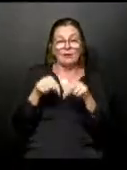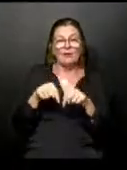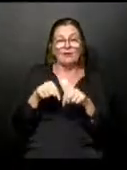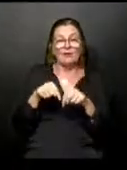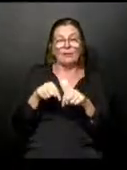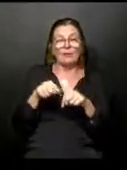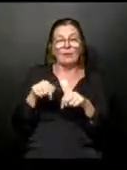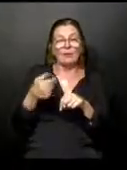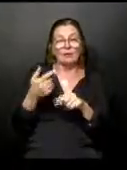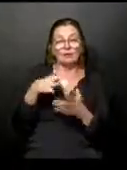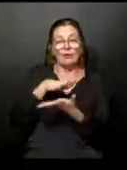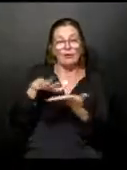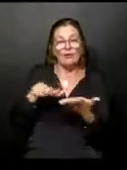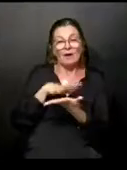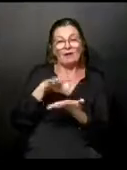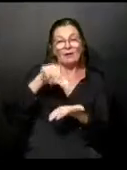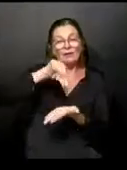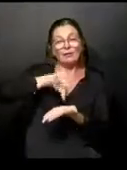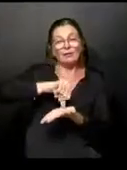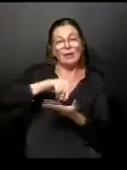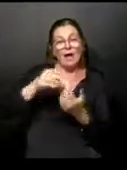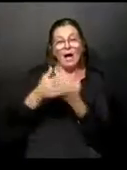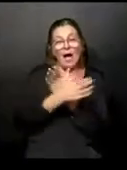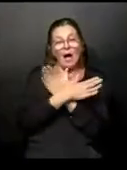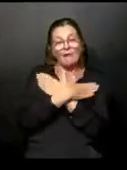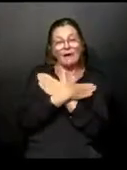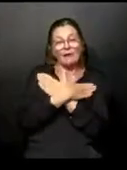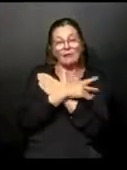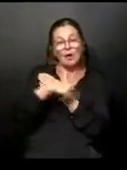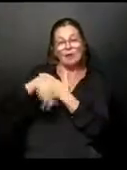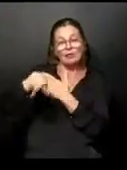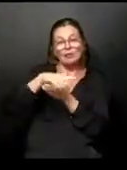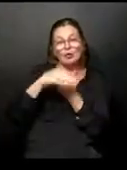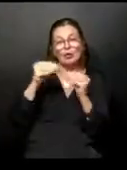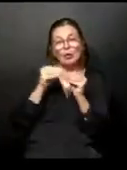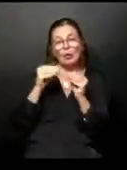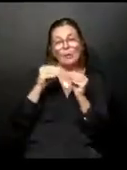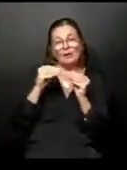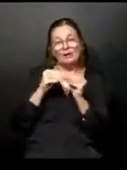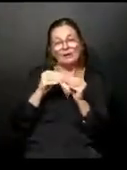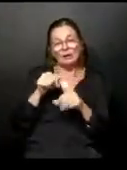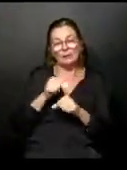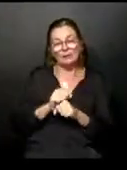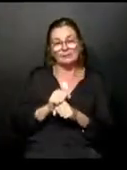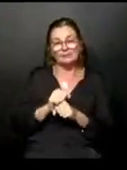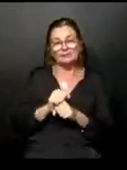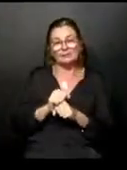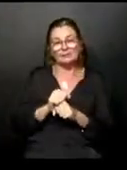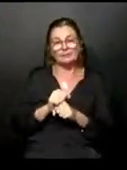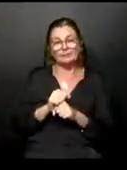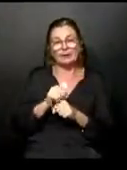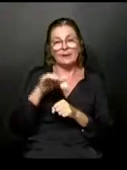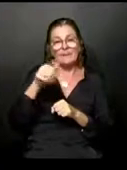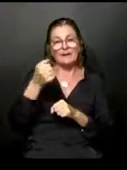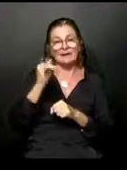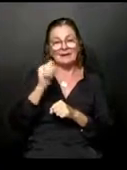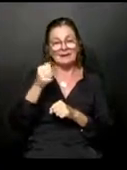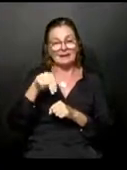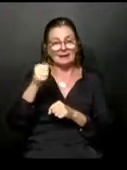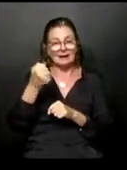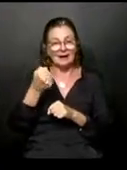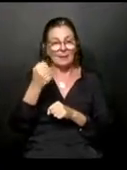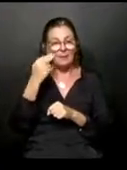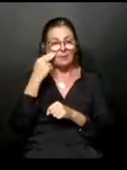desde otro barrio de la ciudad y abrazo enorme a todas las compañeras y compañeros por allí. Mariana, a propósito, justamente